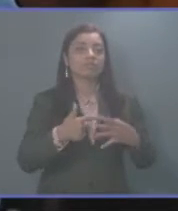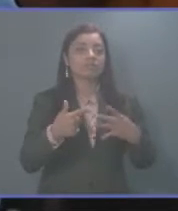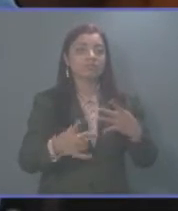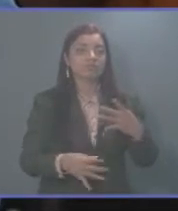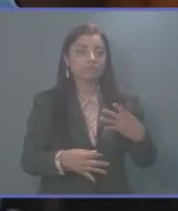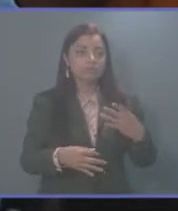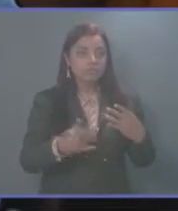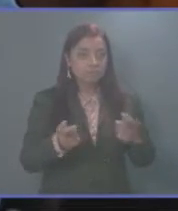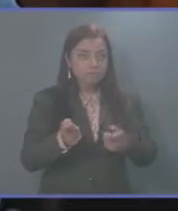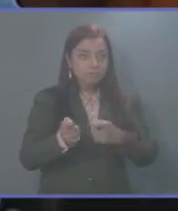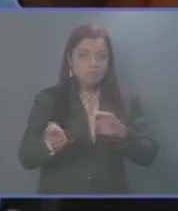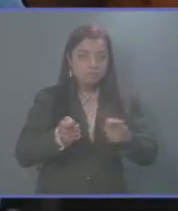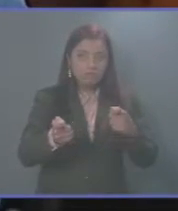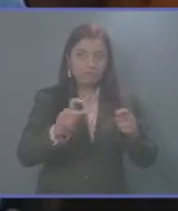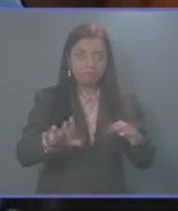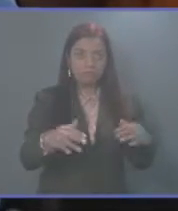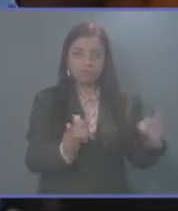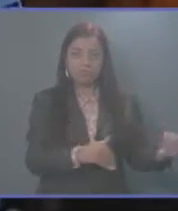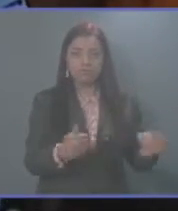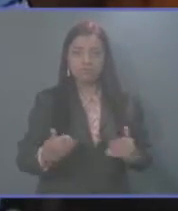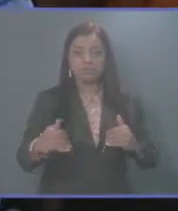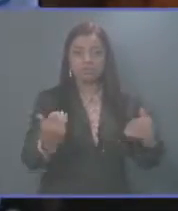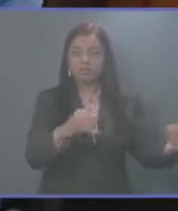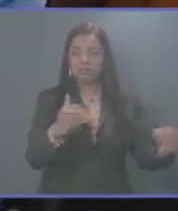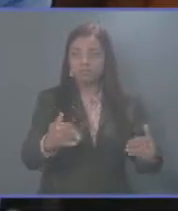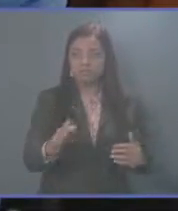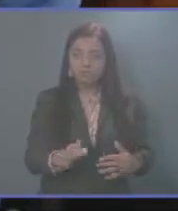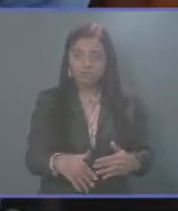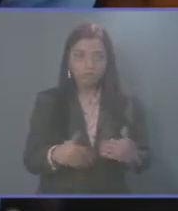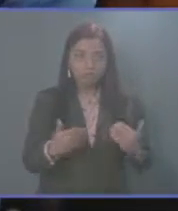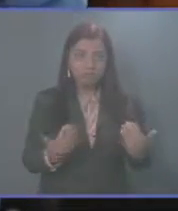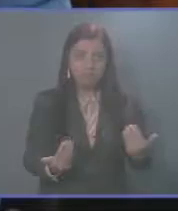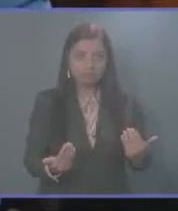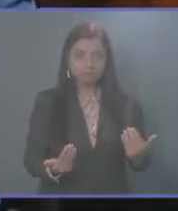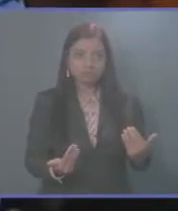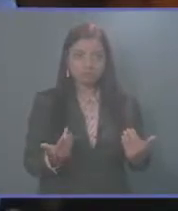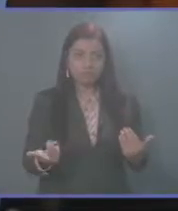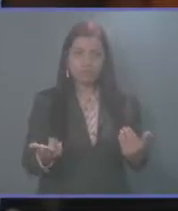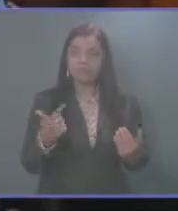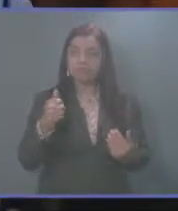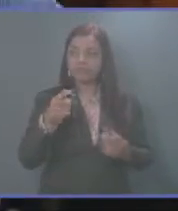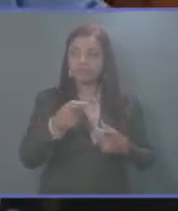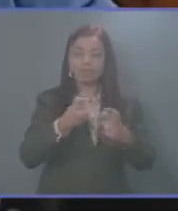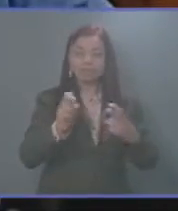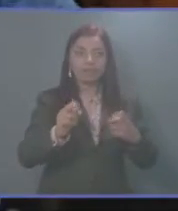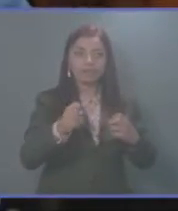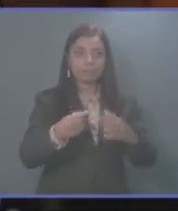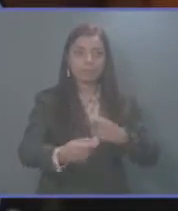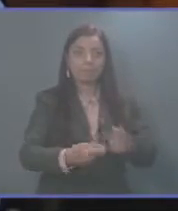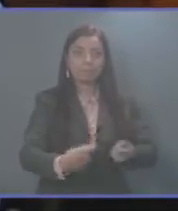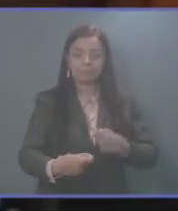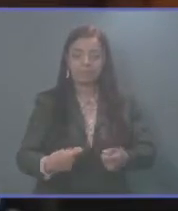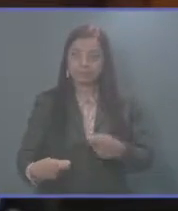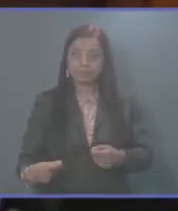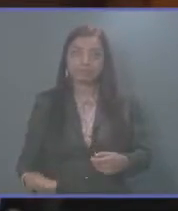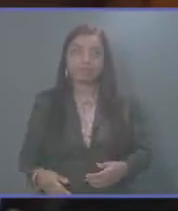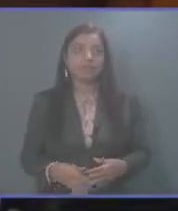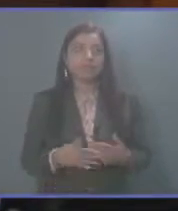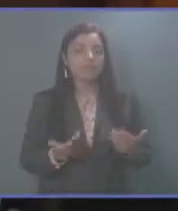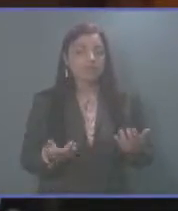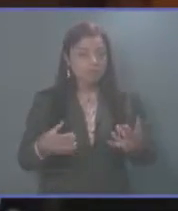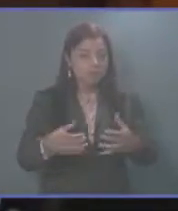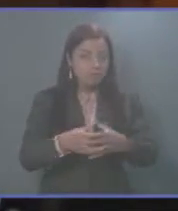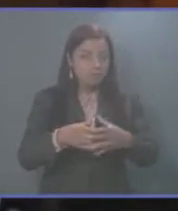y Control de las Actividades relativas a la pirotecnia. La